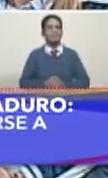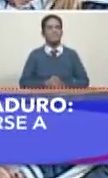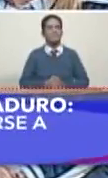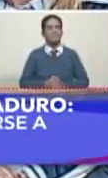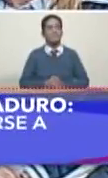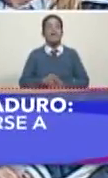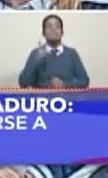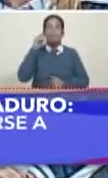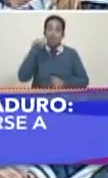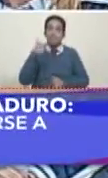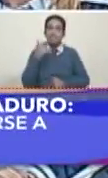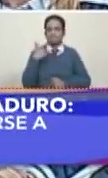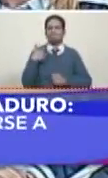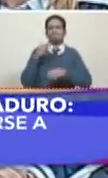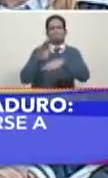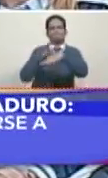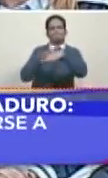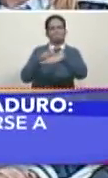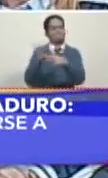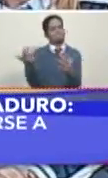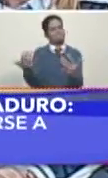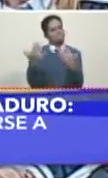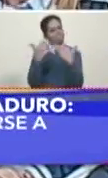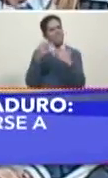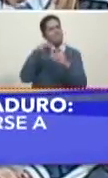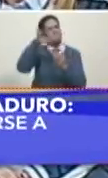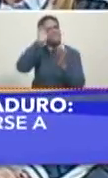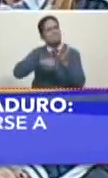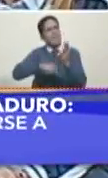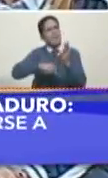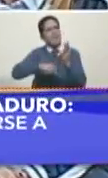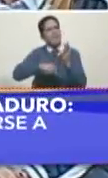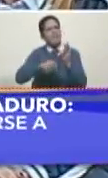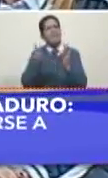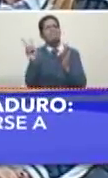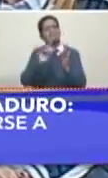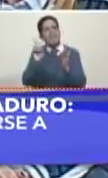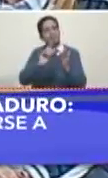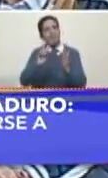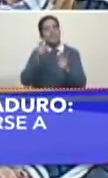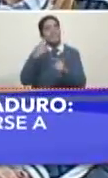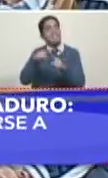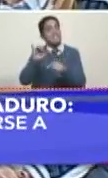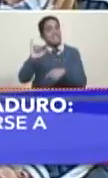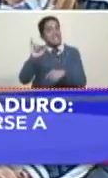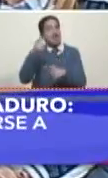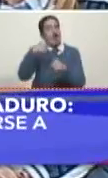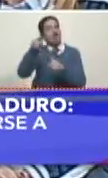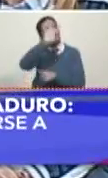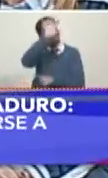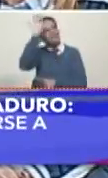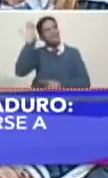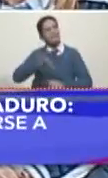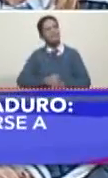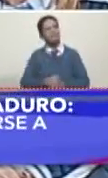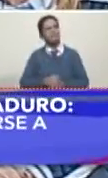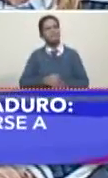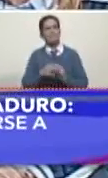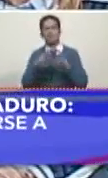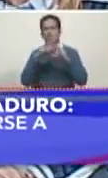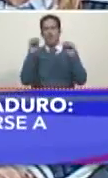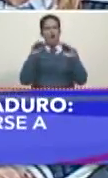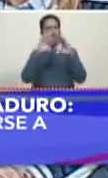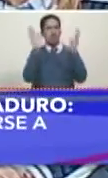Por eso llamo a firmar en Venezuela y más allá, en el mundo entero, a